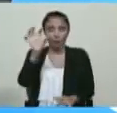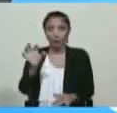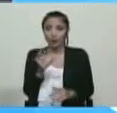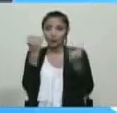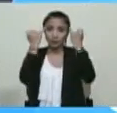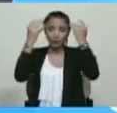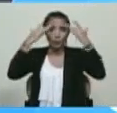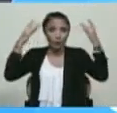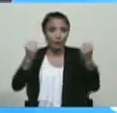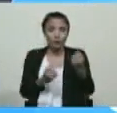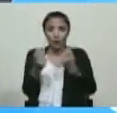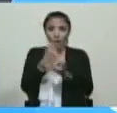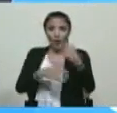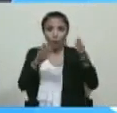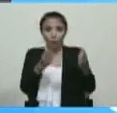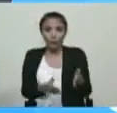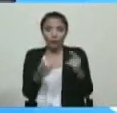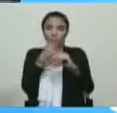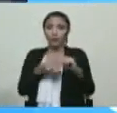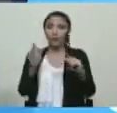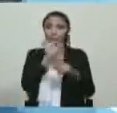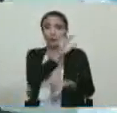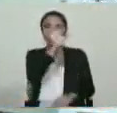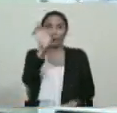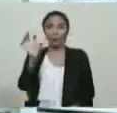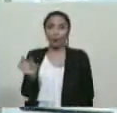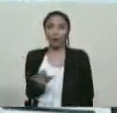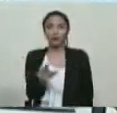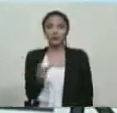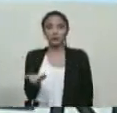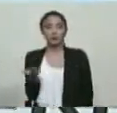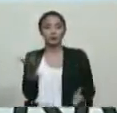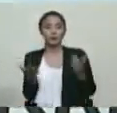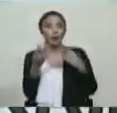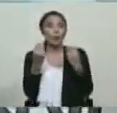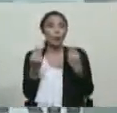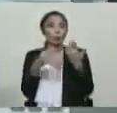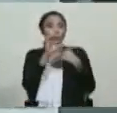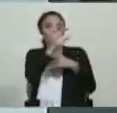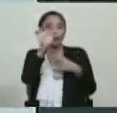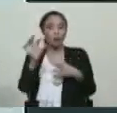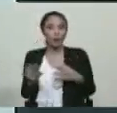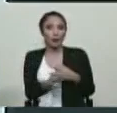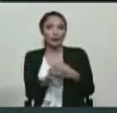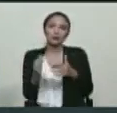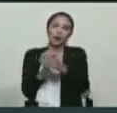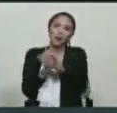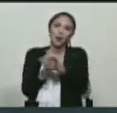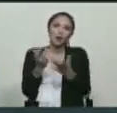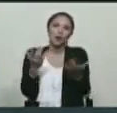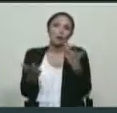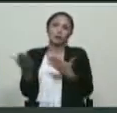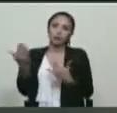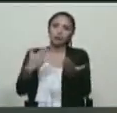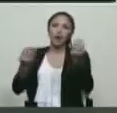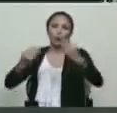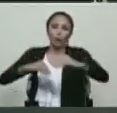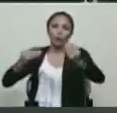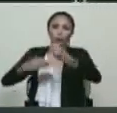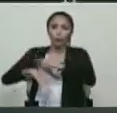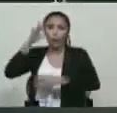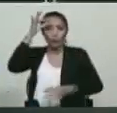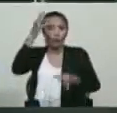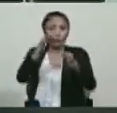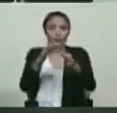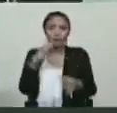economistas que vinieron tanto de nuestro continente como de Allende también, pero de los países amigos, los países aliados que creen y